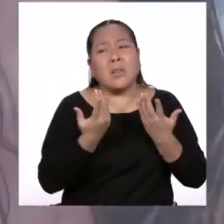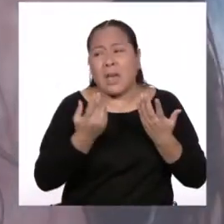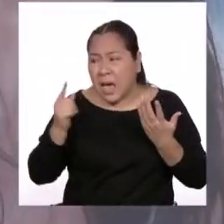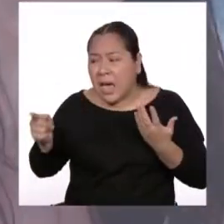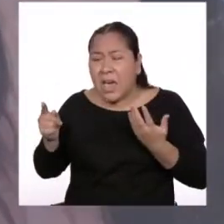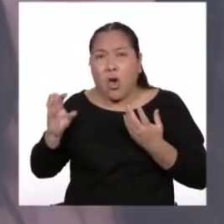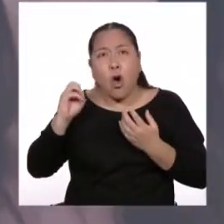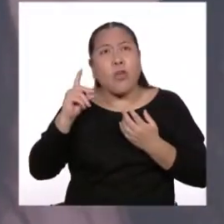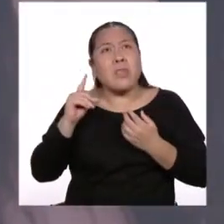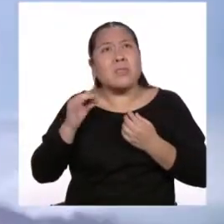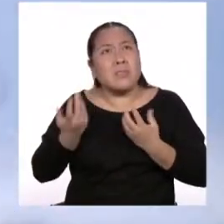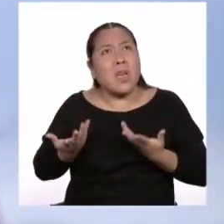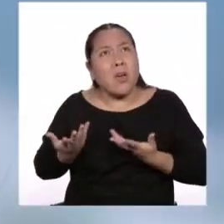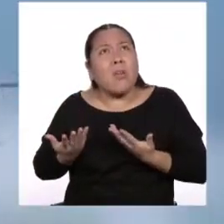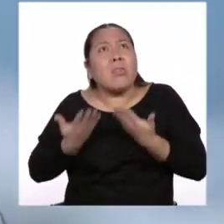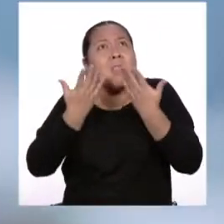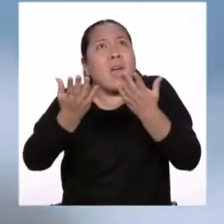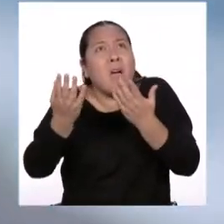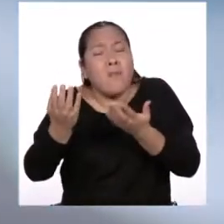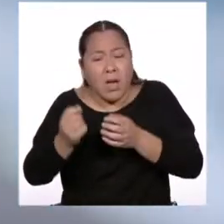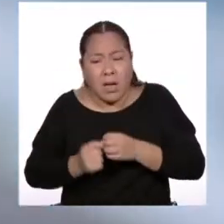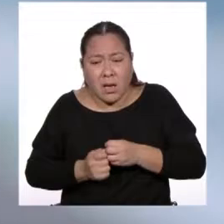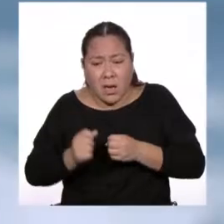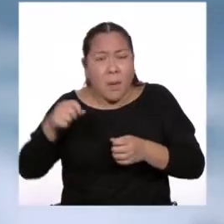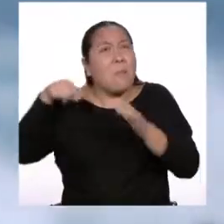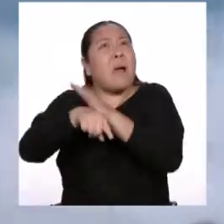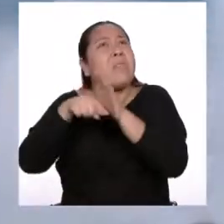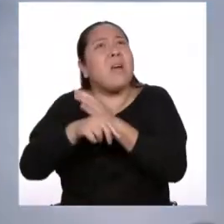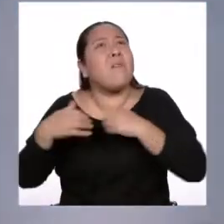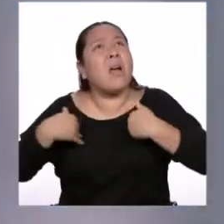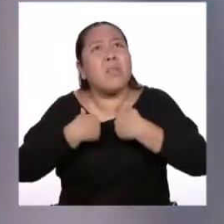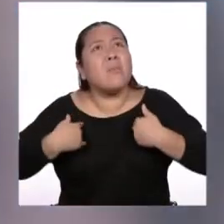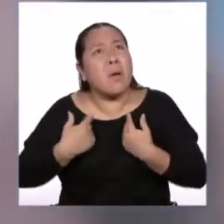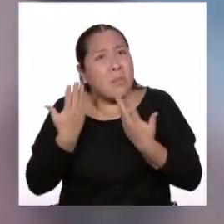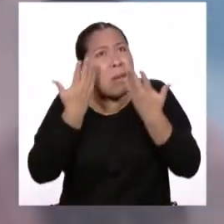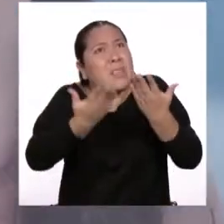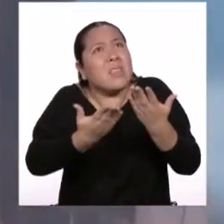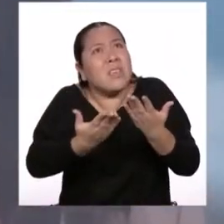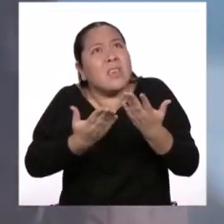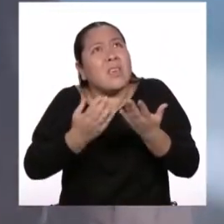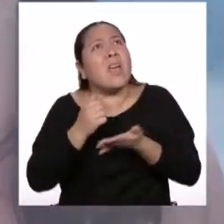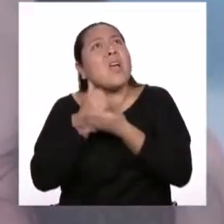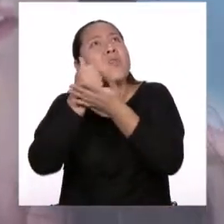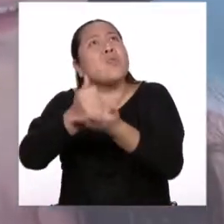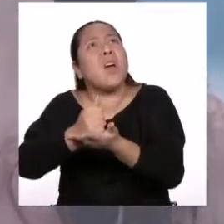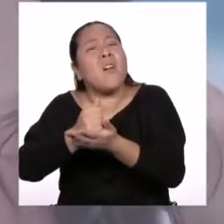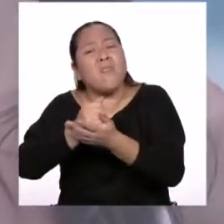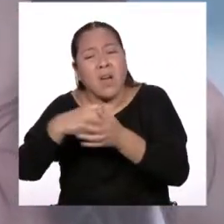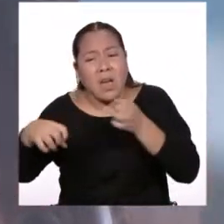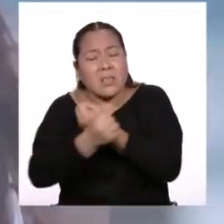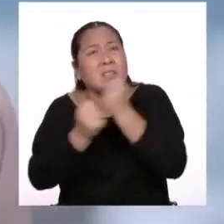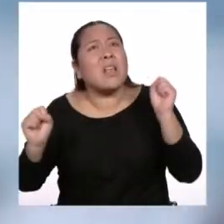cuando sacrificaba animales en Troya junto a las naves griegas? ¿Por qué esa crueldad, Zeus?